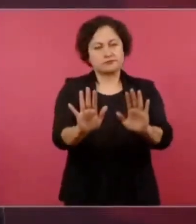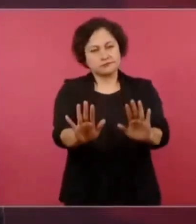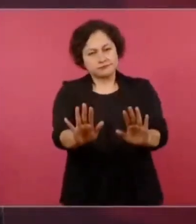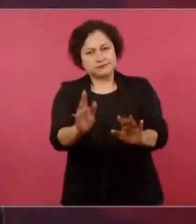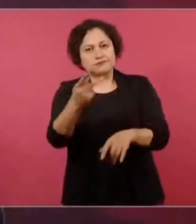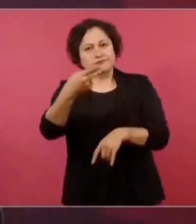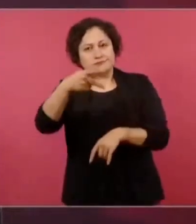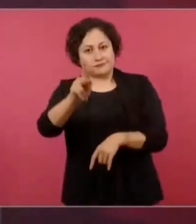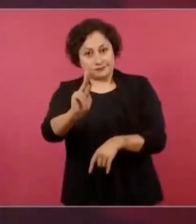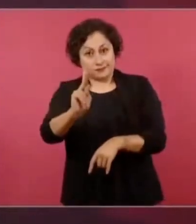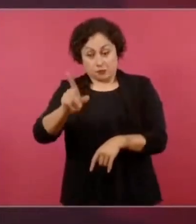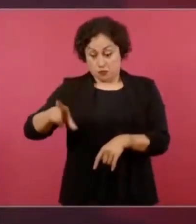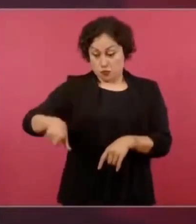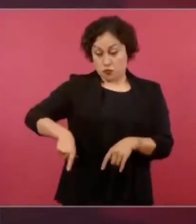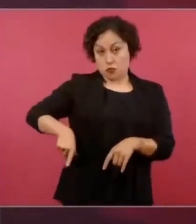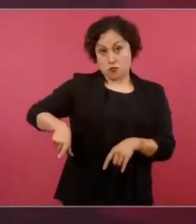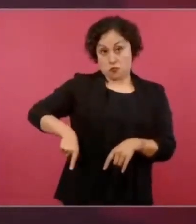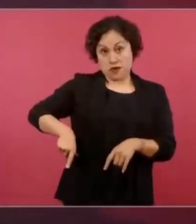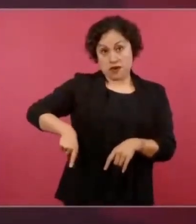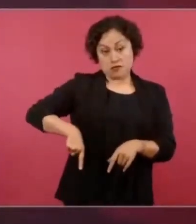financiamiento